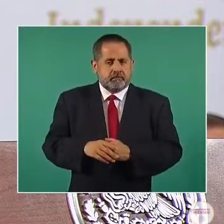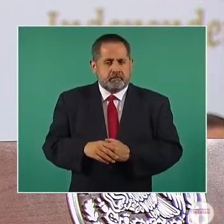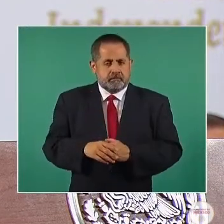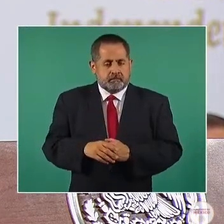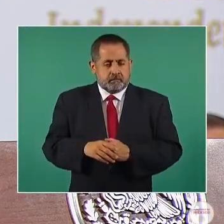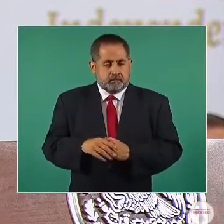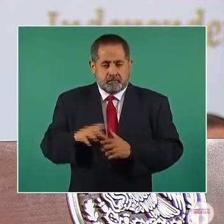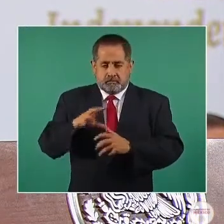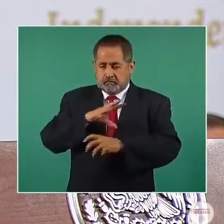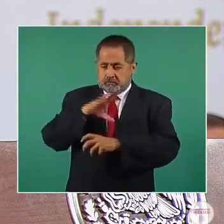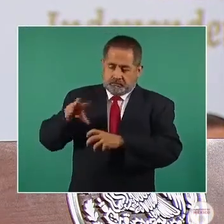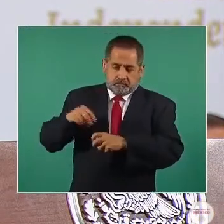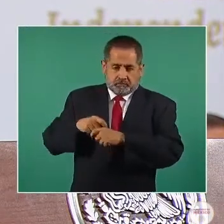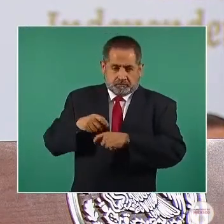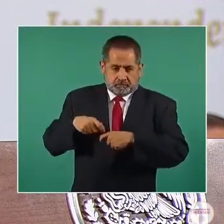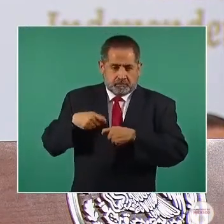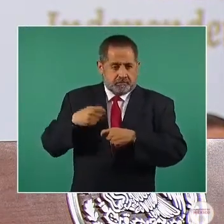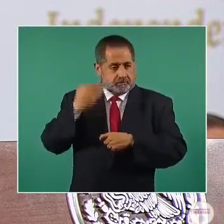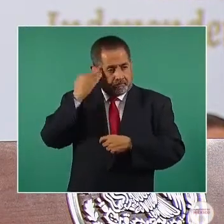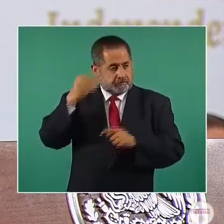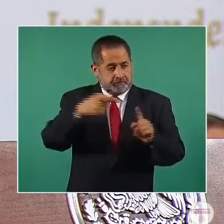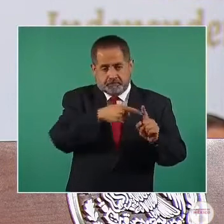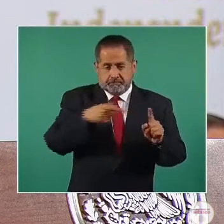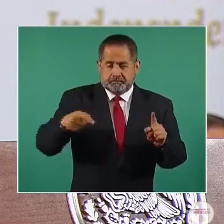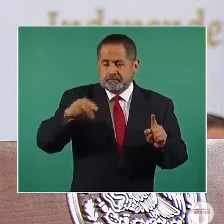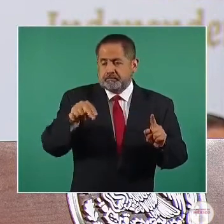toda la inversión de Pemex en el periodo neoliberal